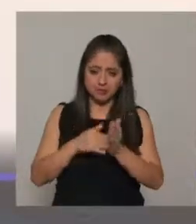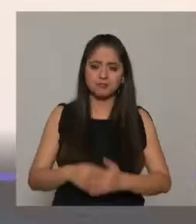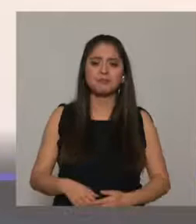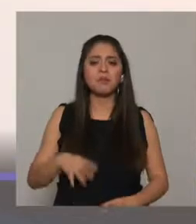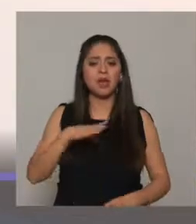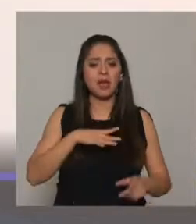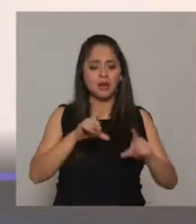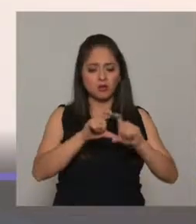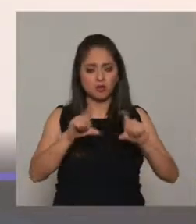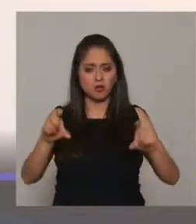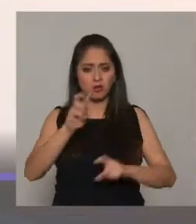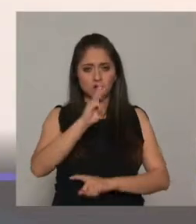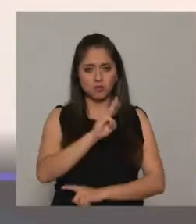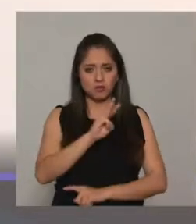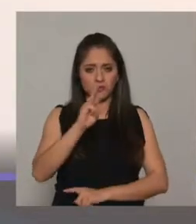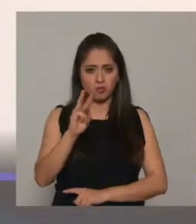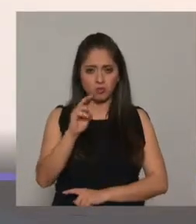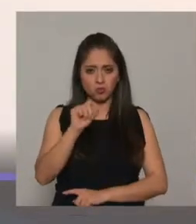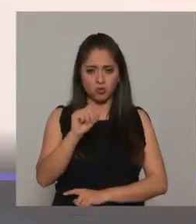el